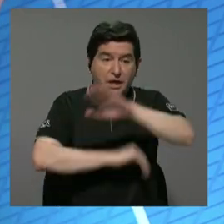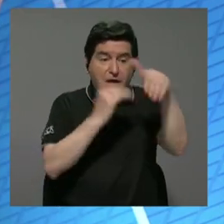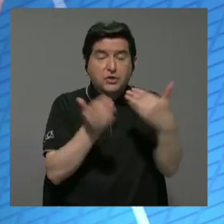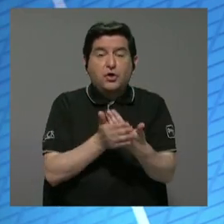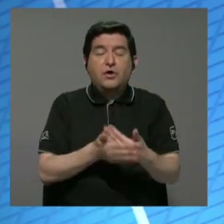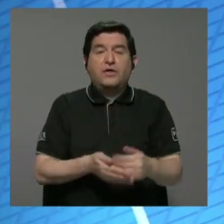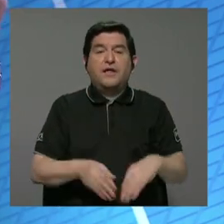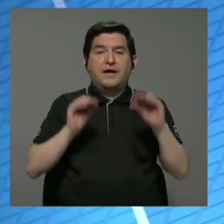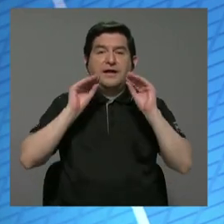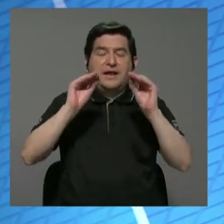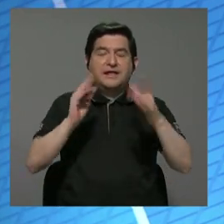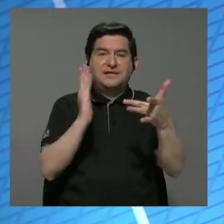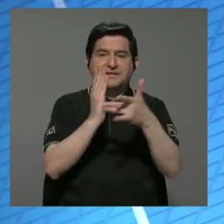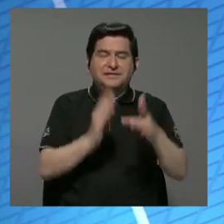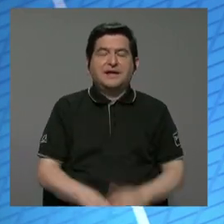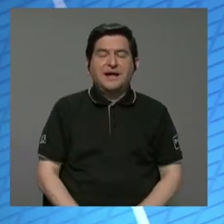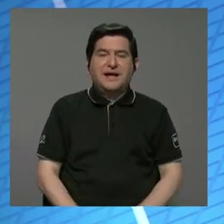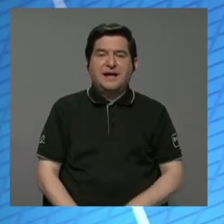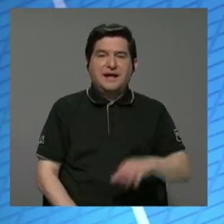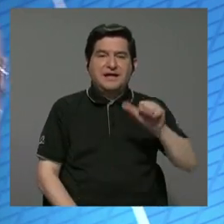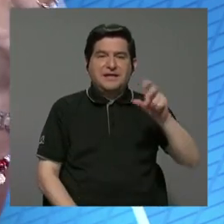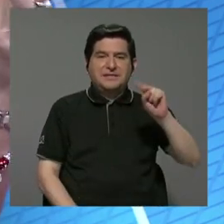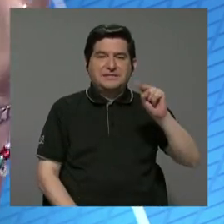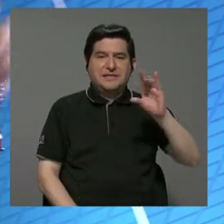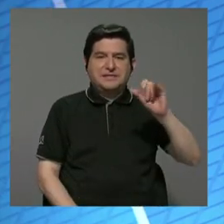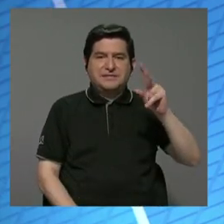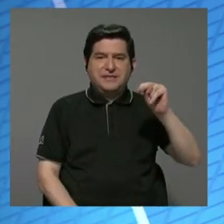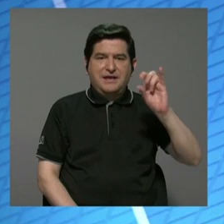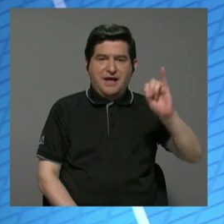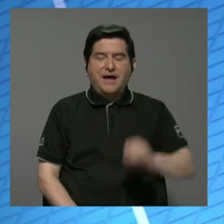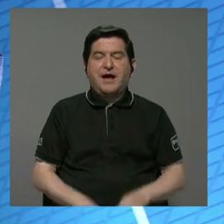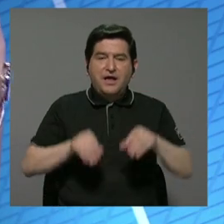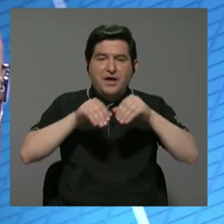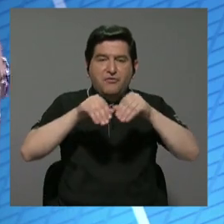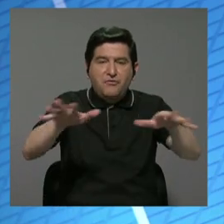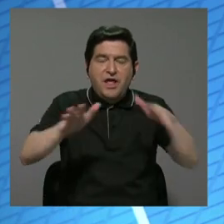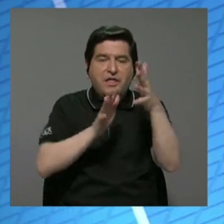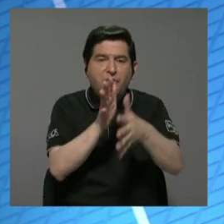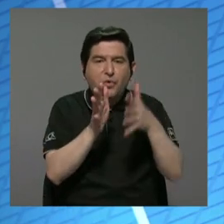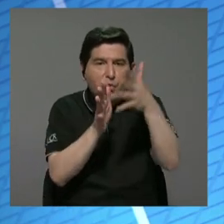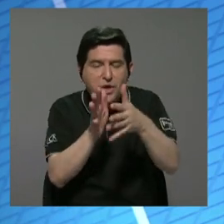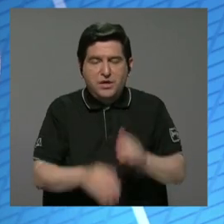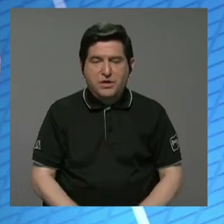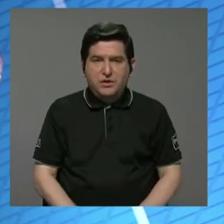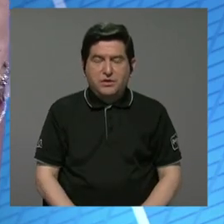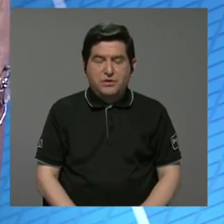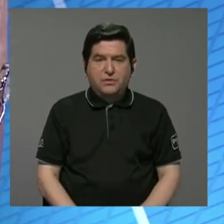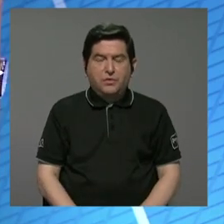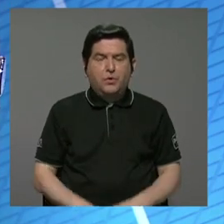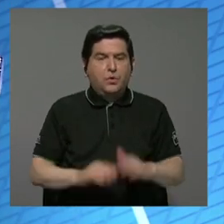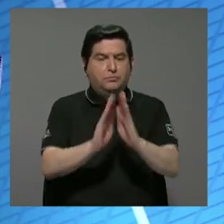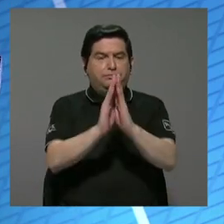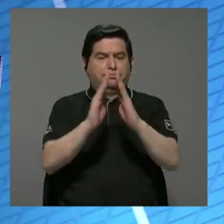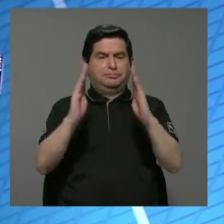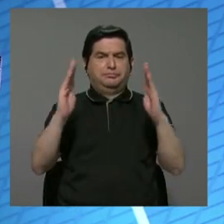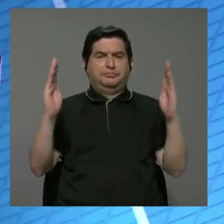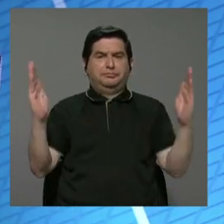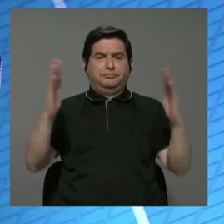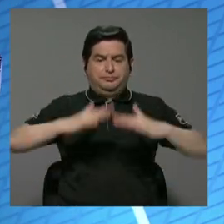educación técnica, están los ENSINAE, están las redes de cuido, ¿verdad? O sea, es algo muchísimo más amplio